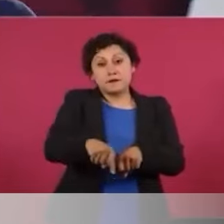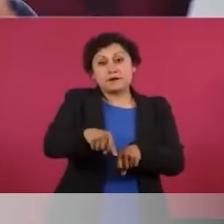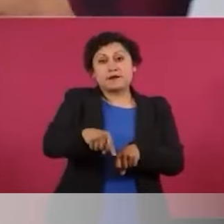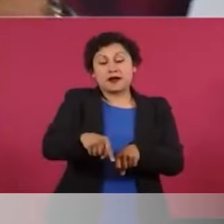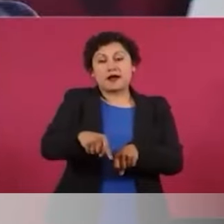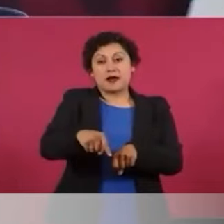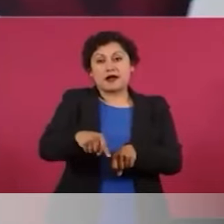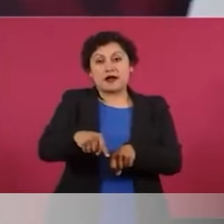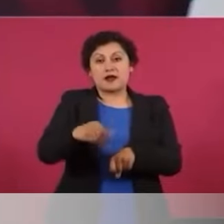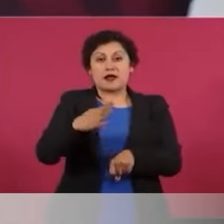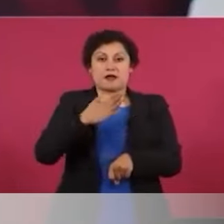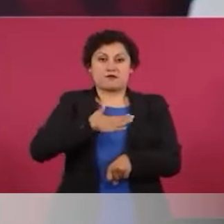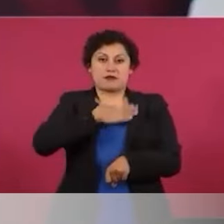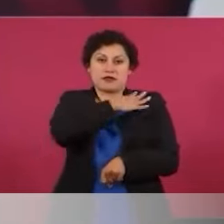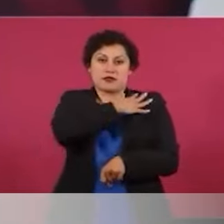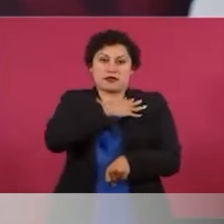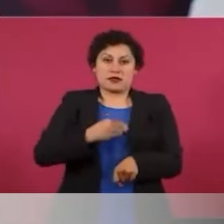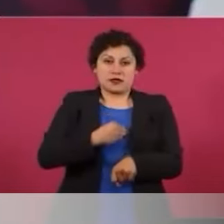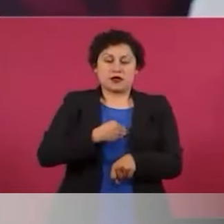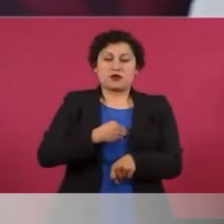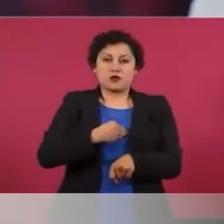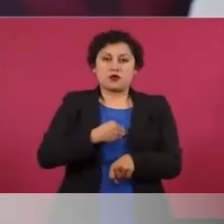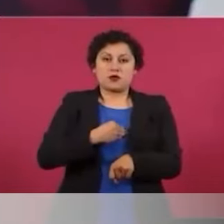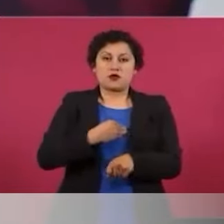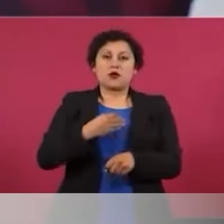chocolatera que tienen mis hijos